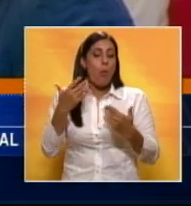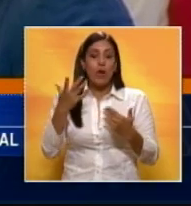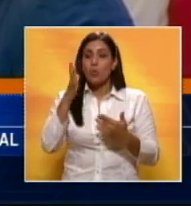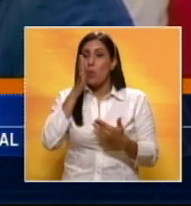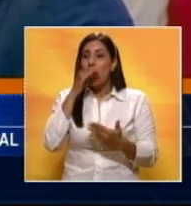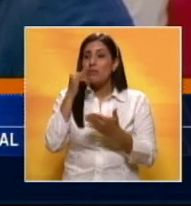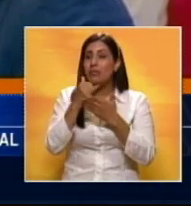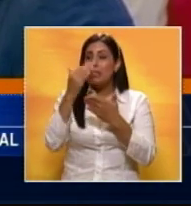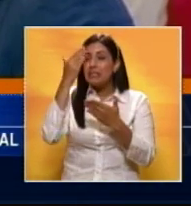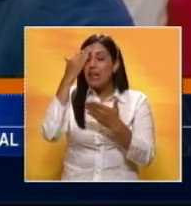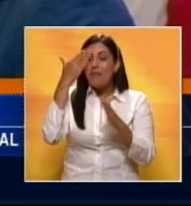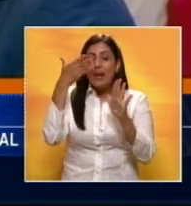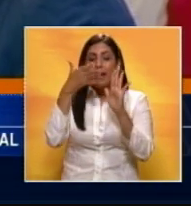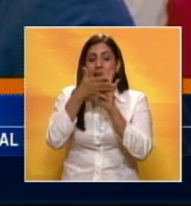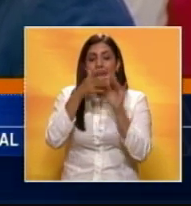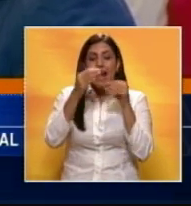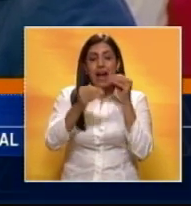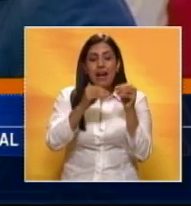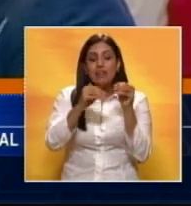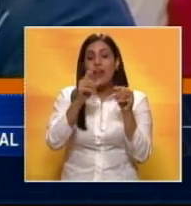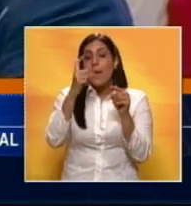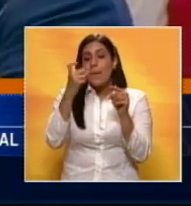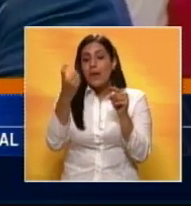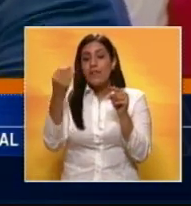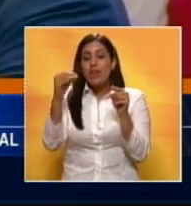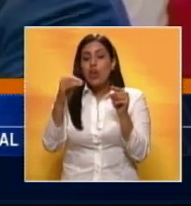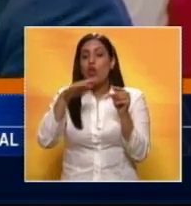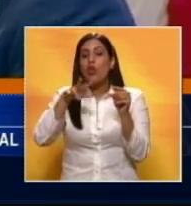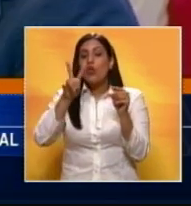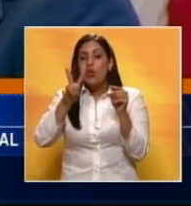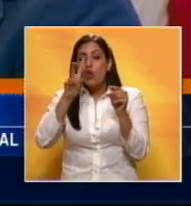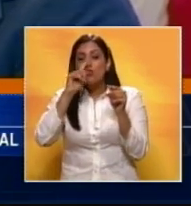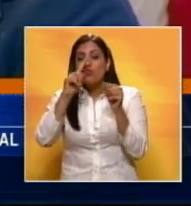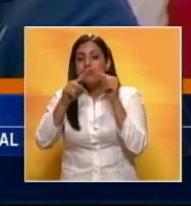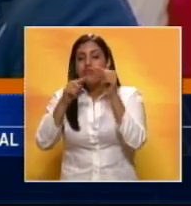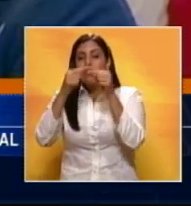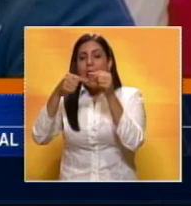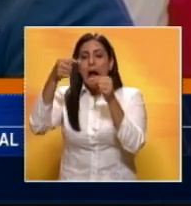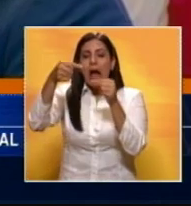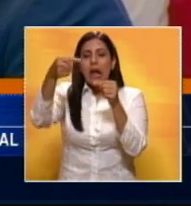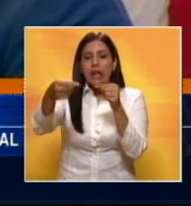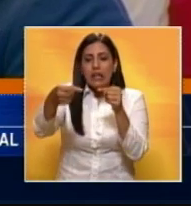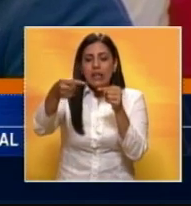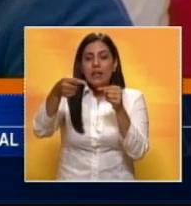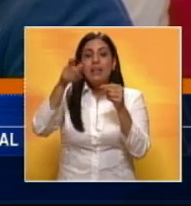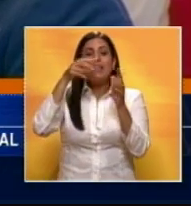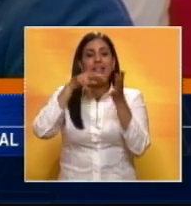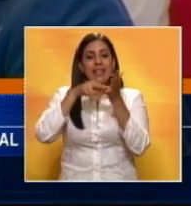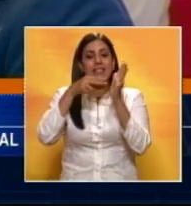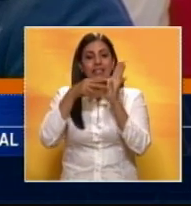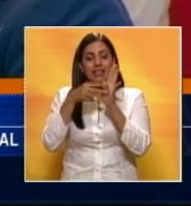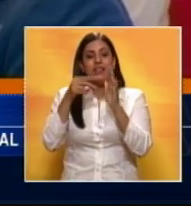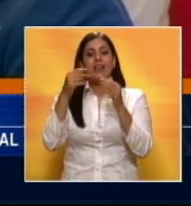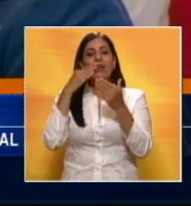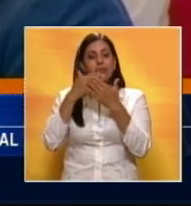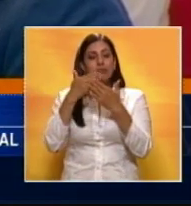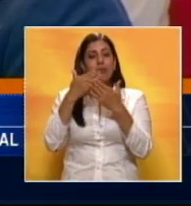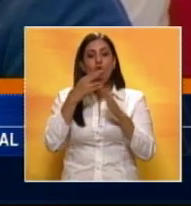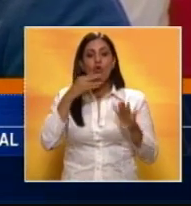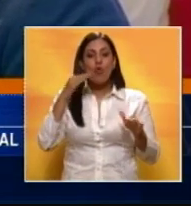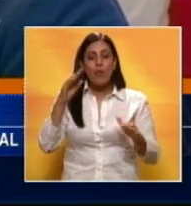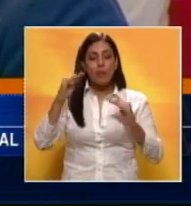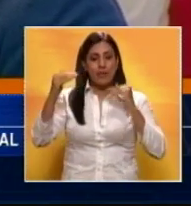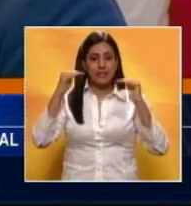no hizo del conocimiento este hecho, sino 2 años después, lo que evidentemente compromete